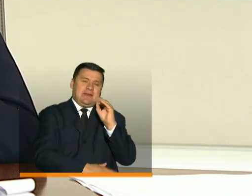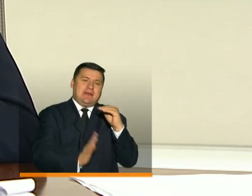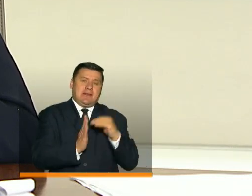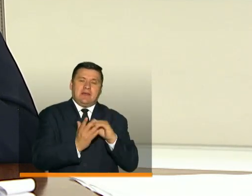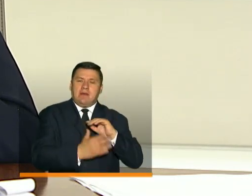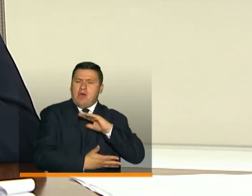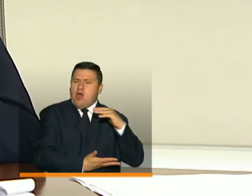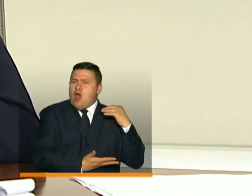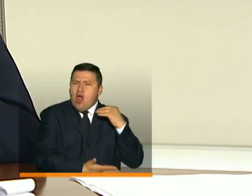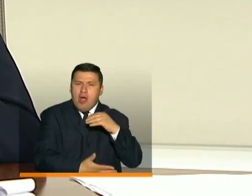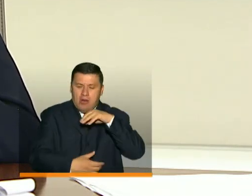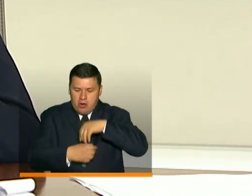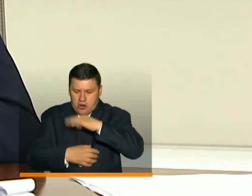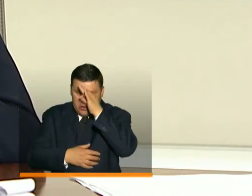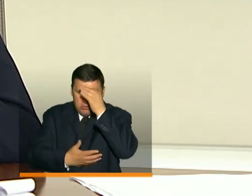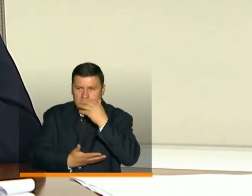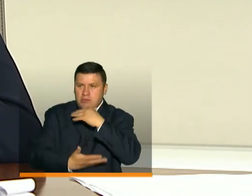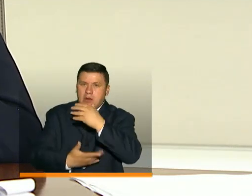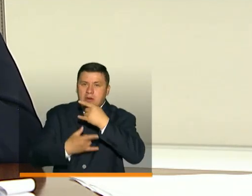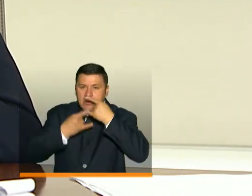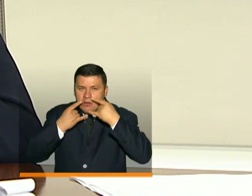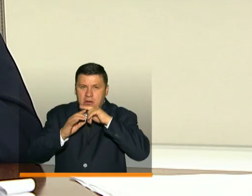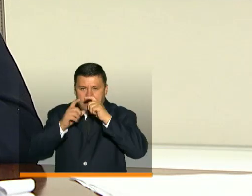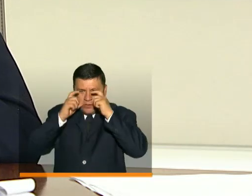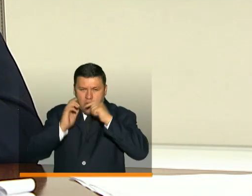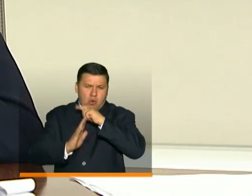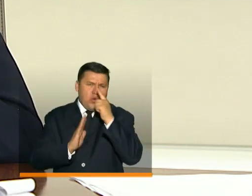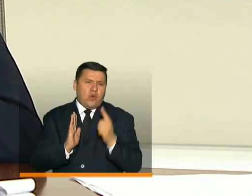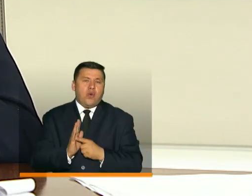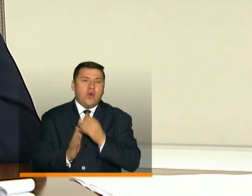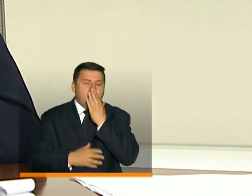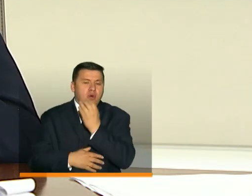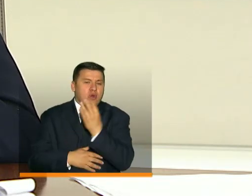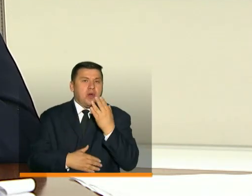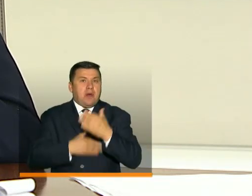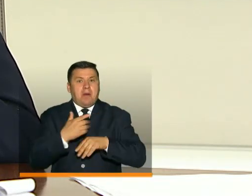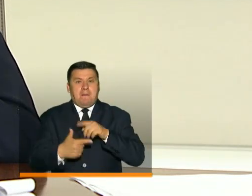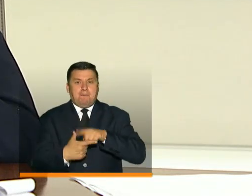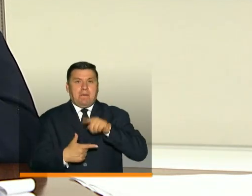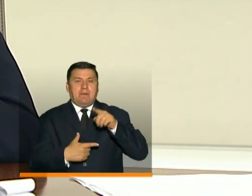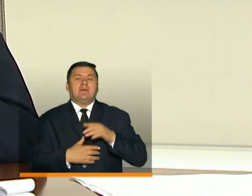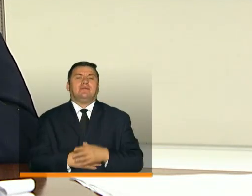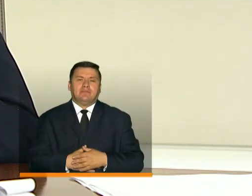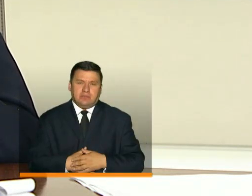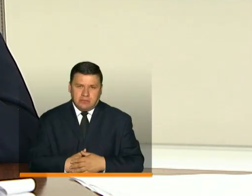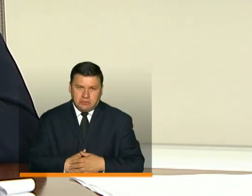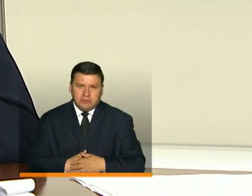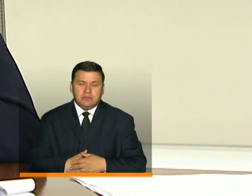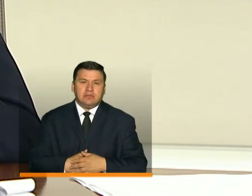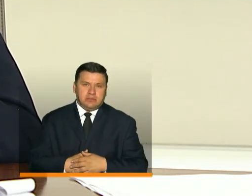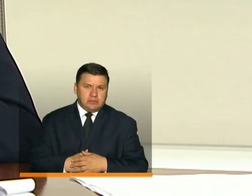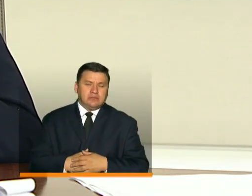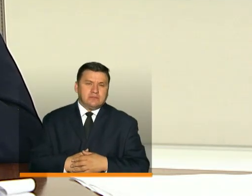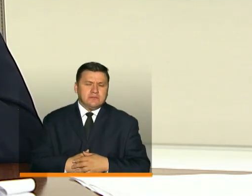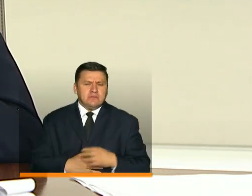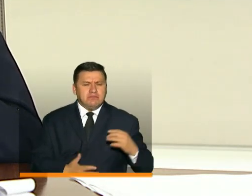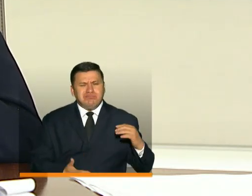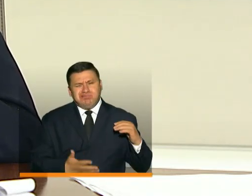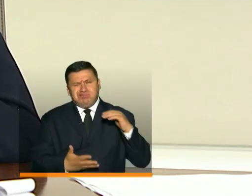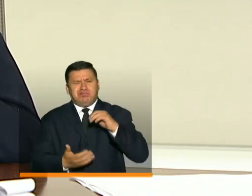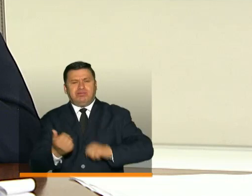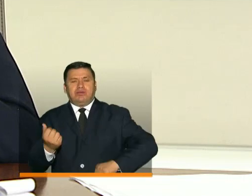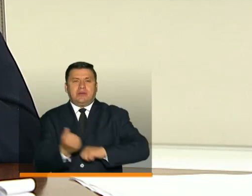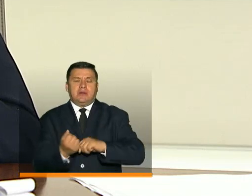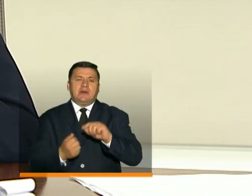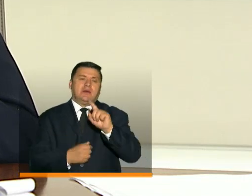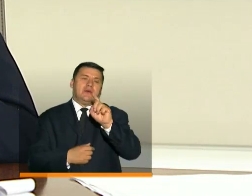35.530.000 elementos de protección personal. Esto ha sido un número que ha venido creciendo y con una inversión